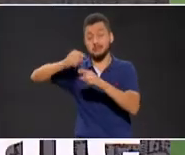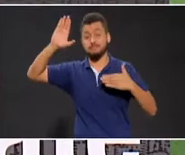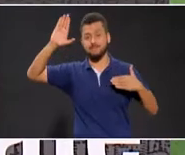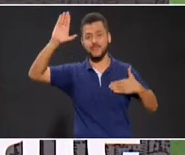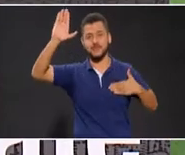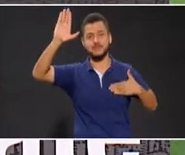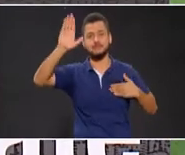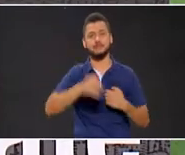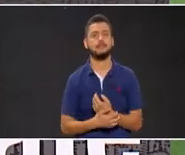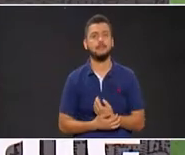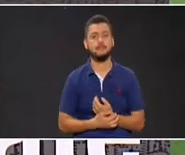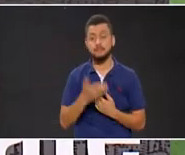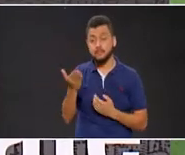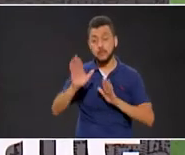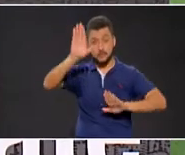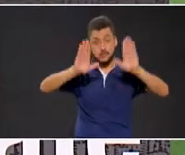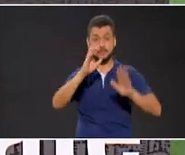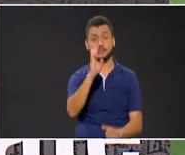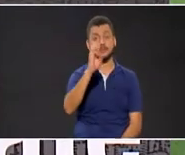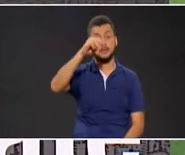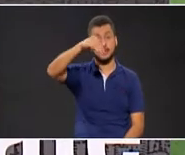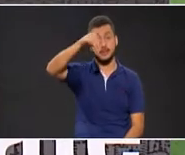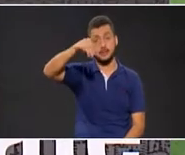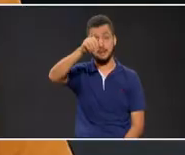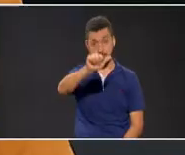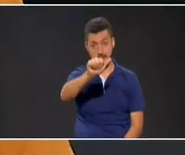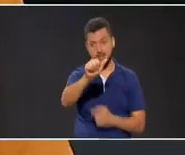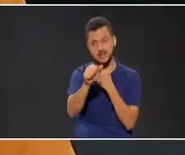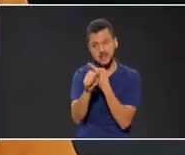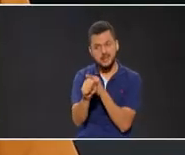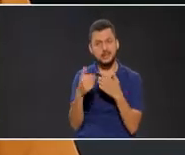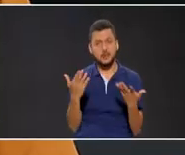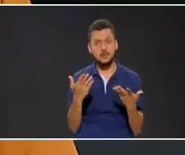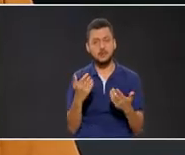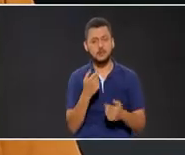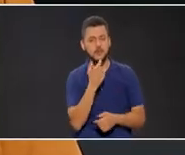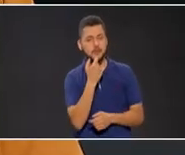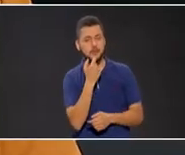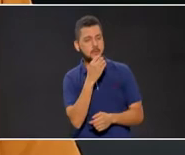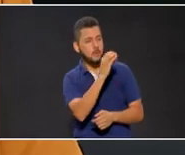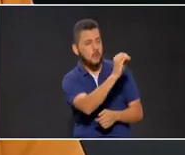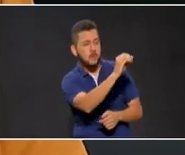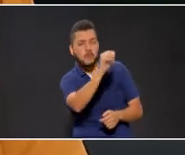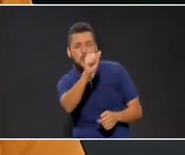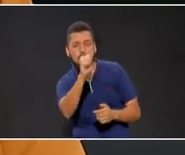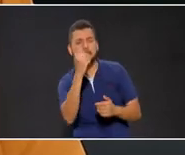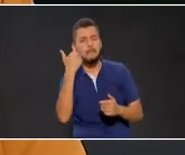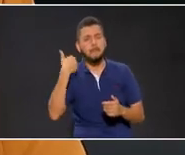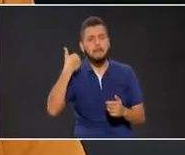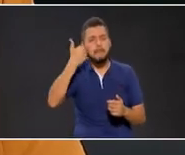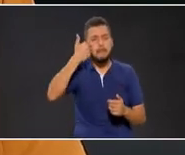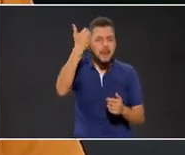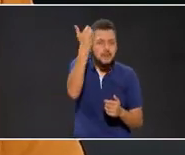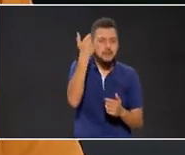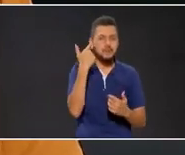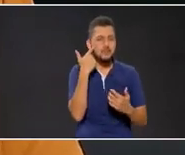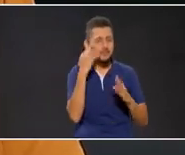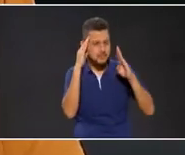gema mejía vamos a proteger la vida y la integridad de los adultos mayores ellos son muy